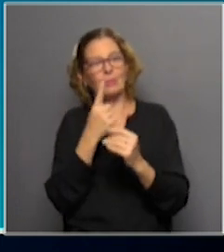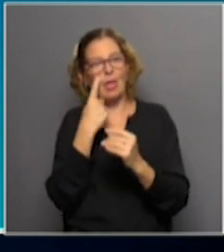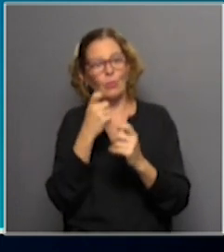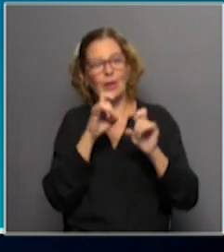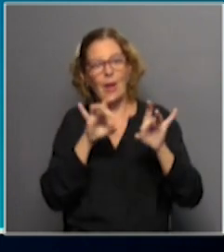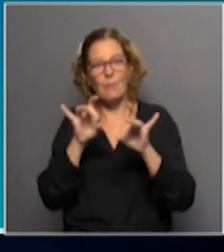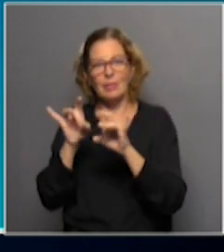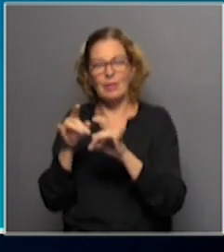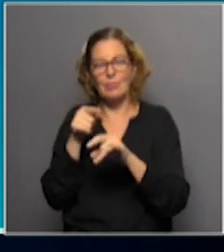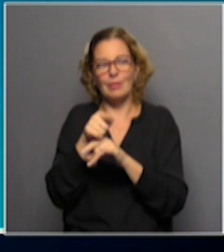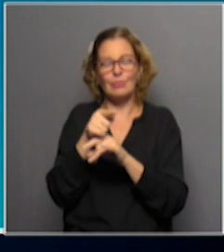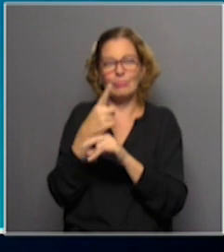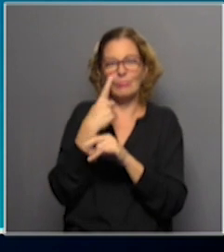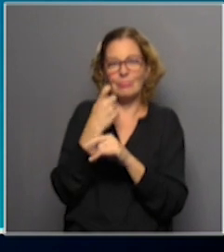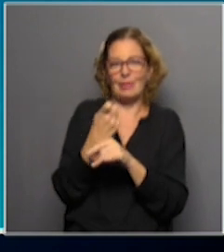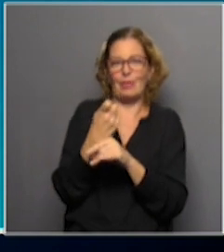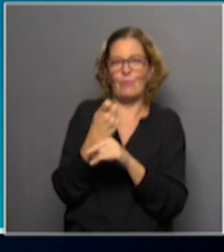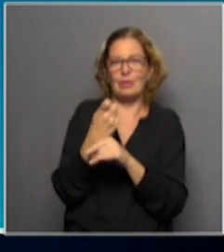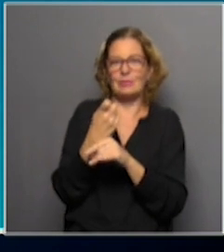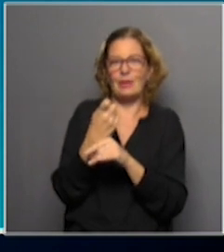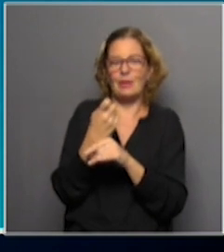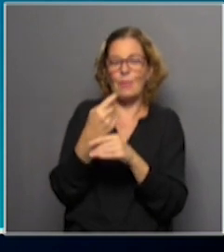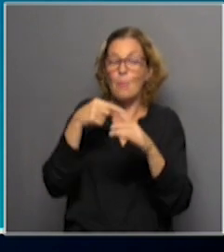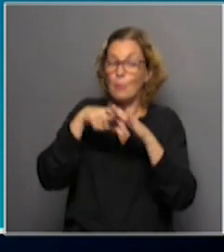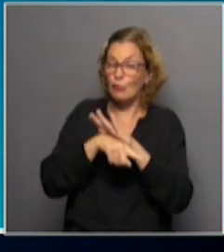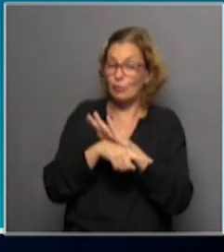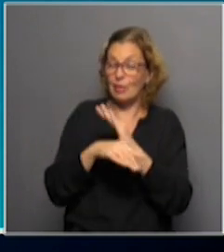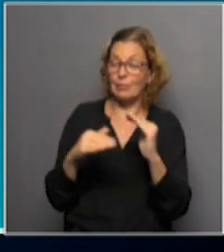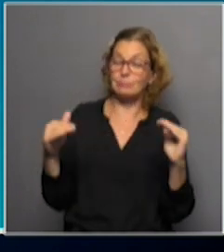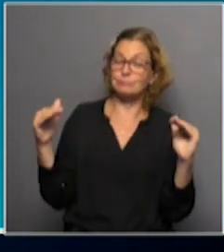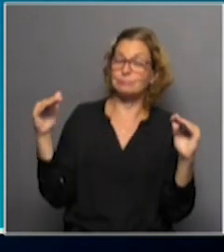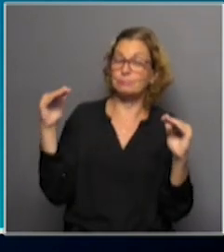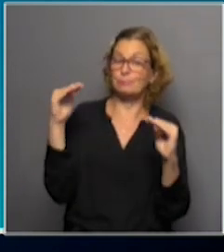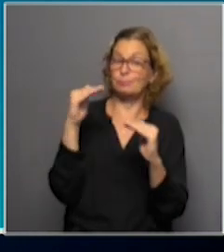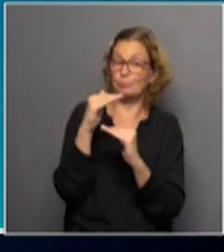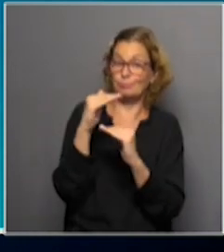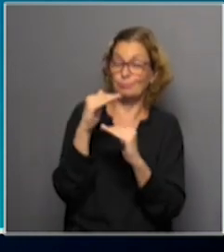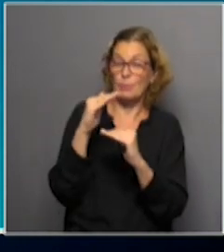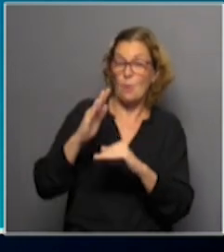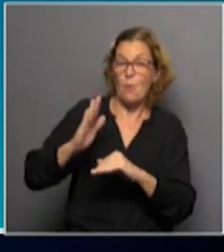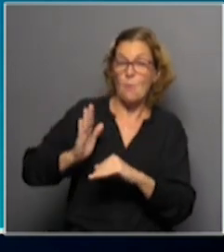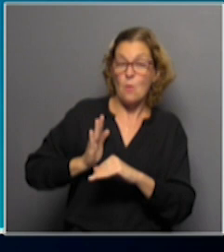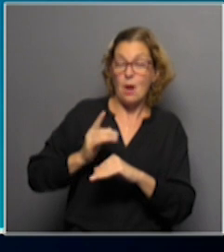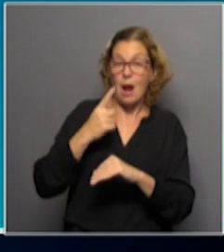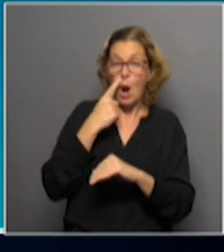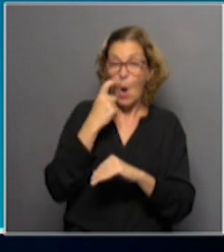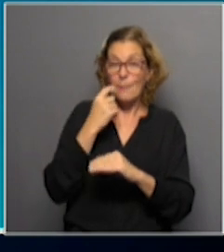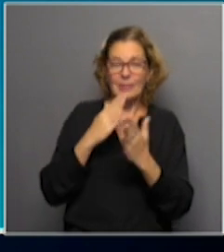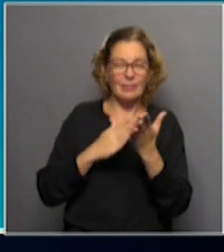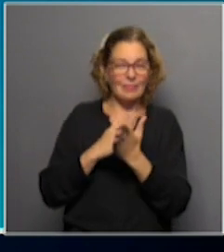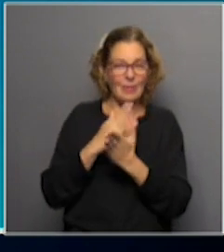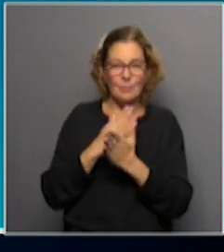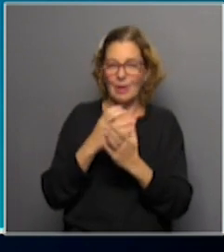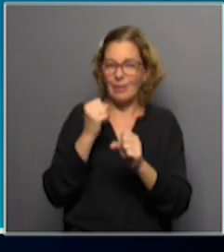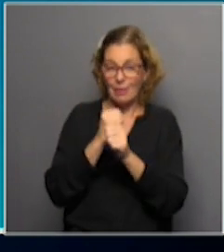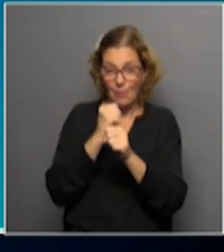pandemia es algo que en realidad está profundizando o exacerbando brechas estructurales que tiene el mercado laboral y que se ve muy